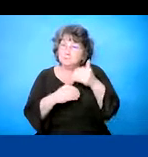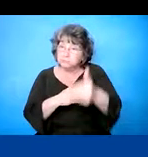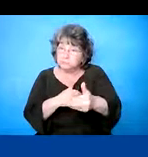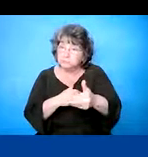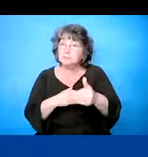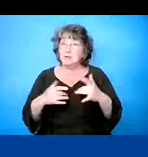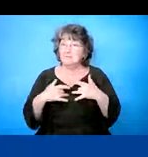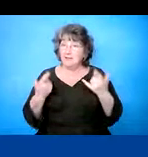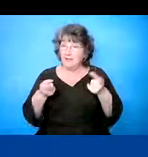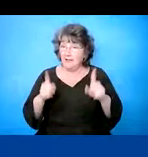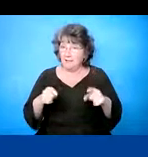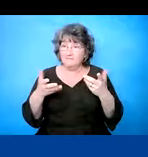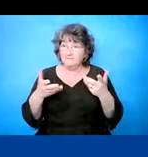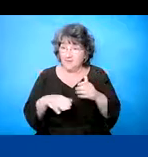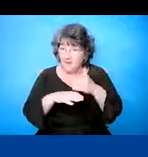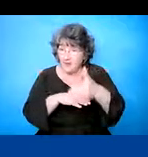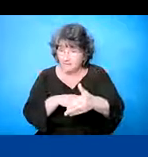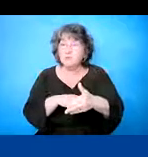e